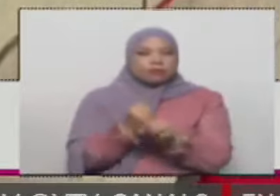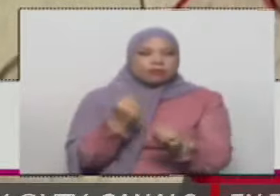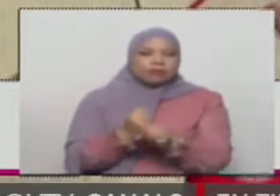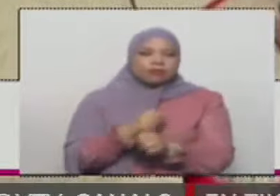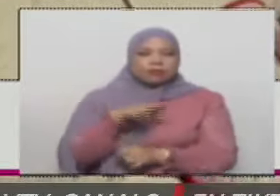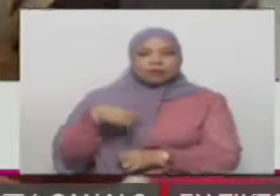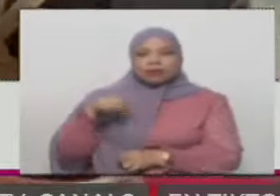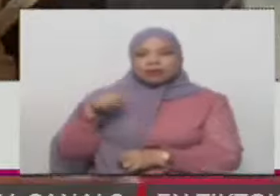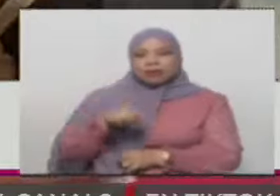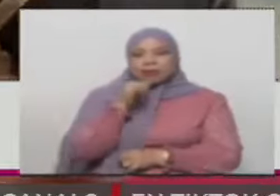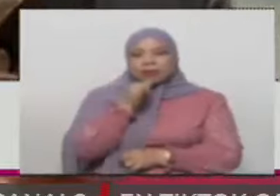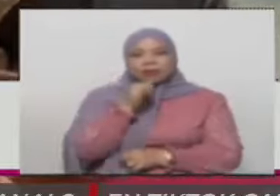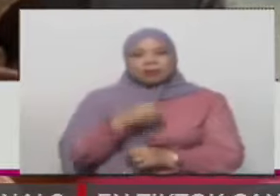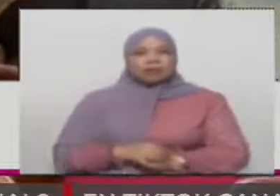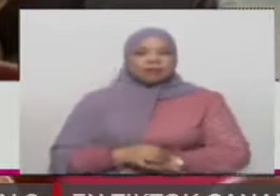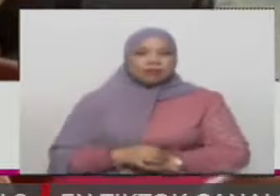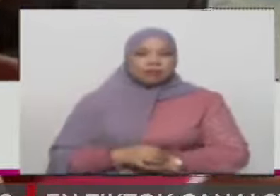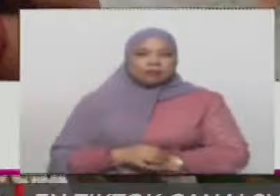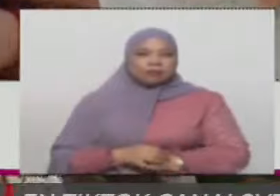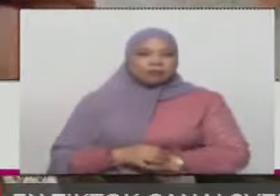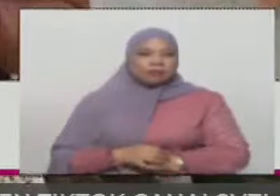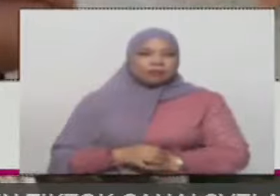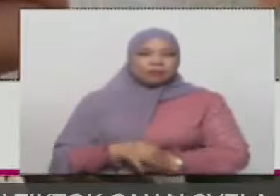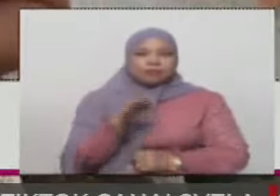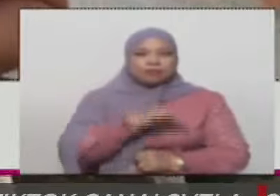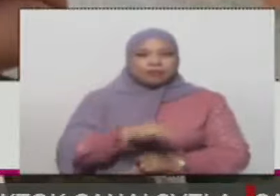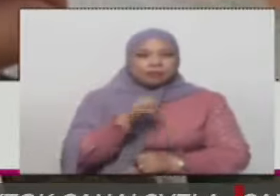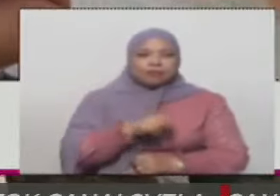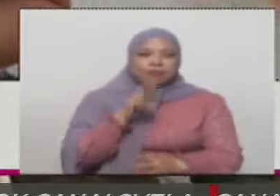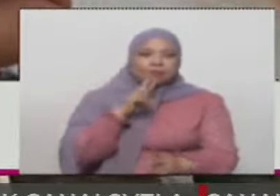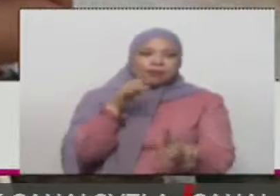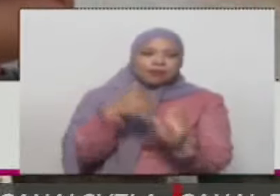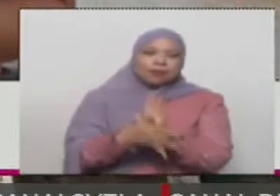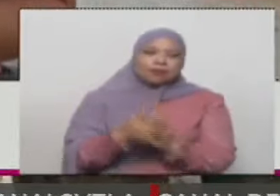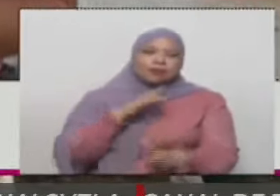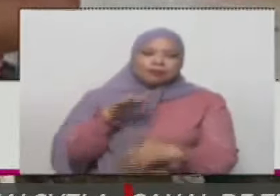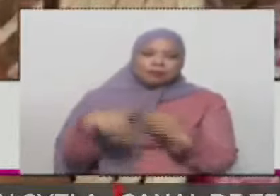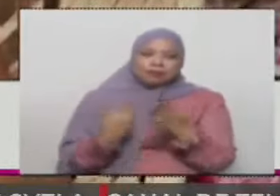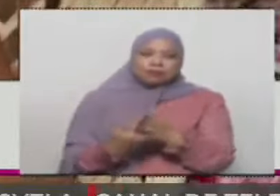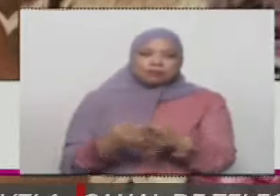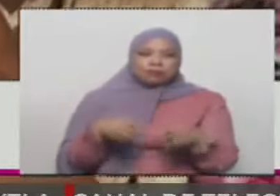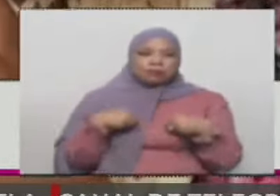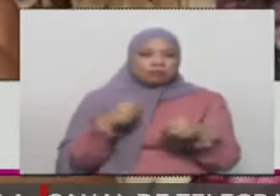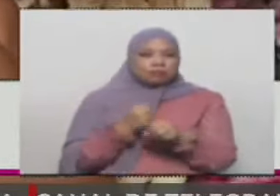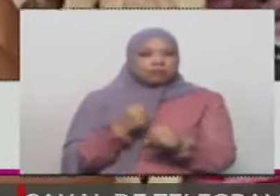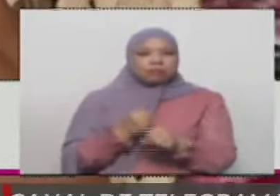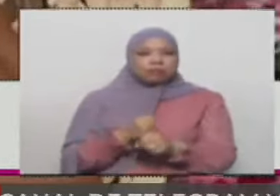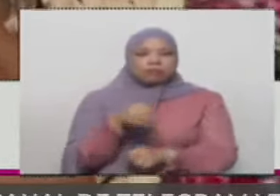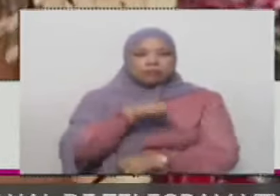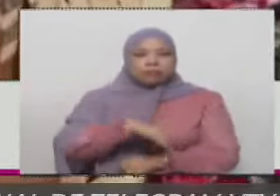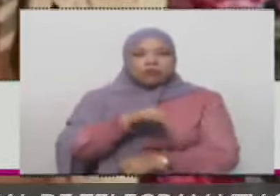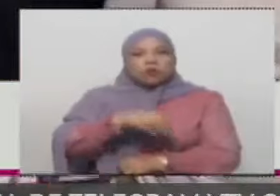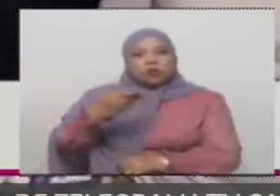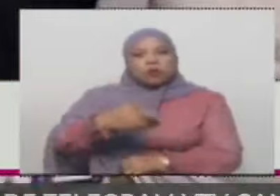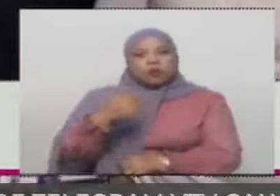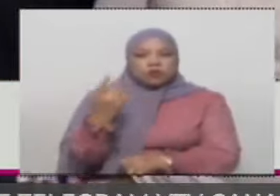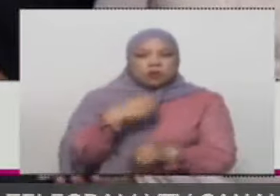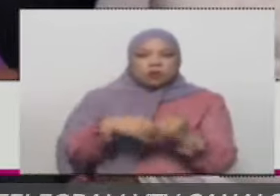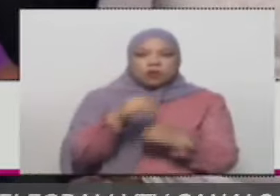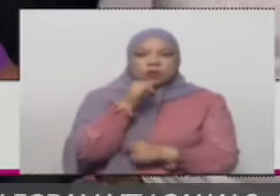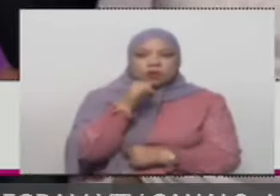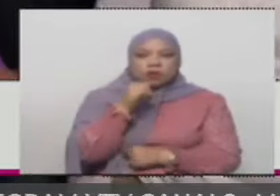esto también le genera a ellos una vitrina de reconocimiento, de visibilidad, que es muy importante en el caso